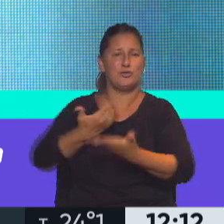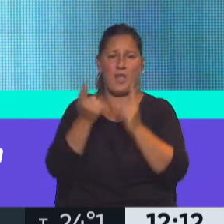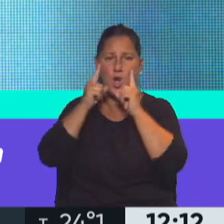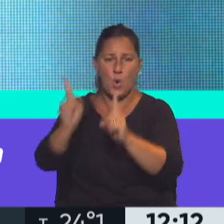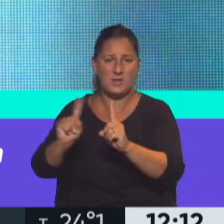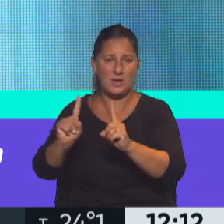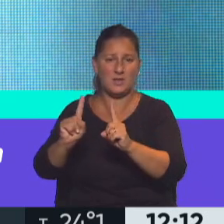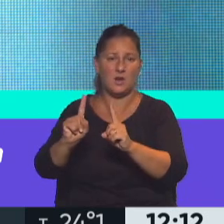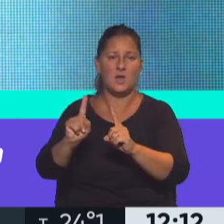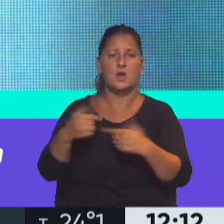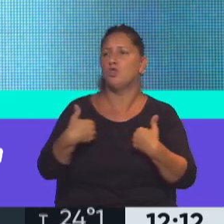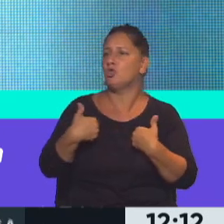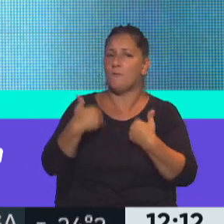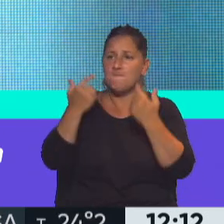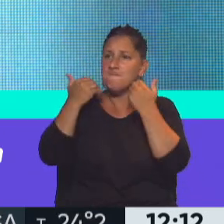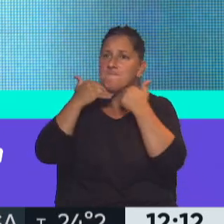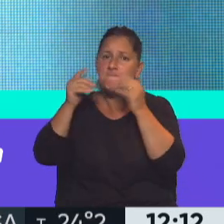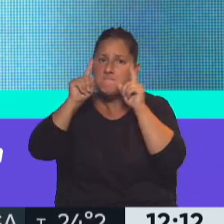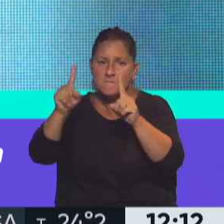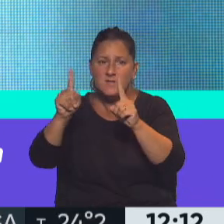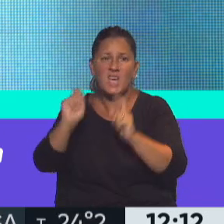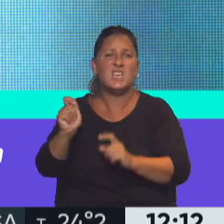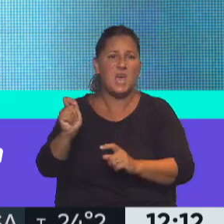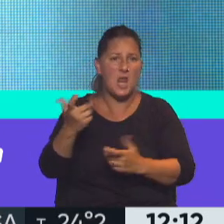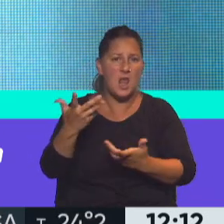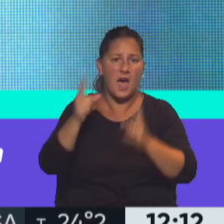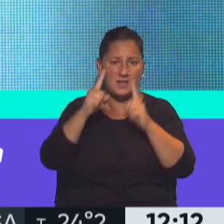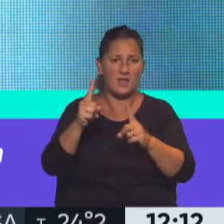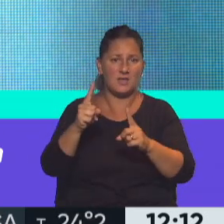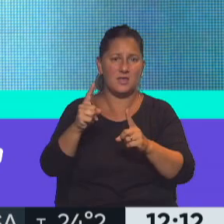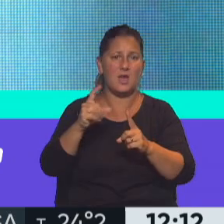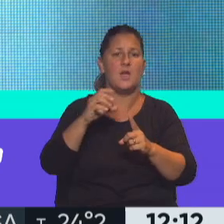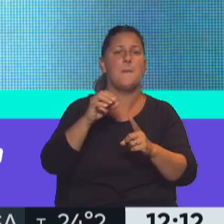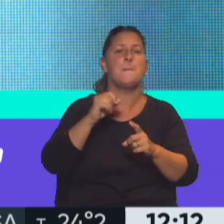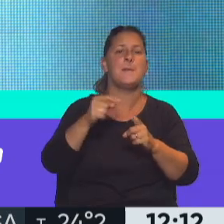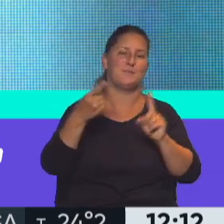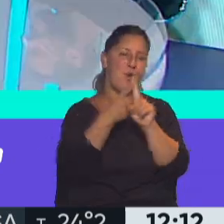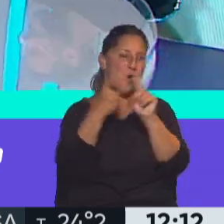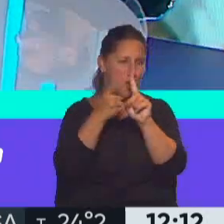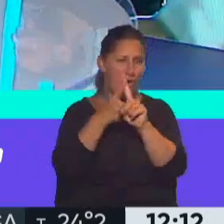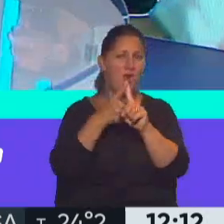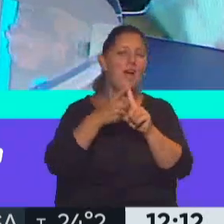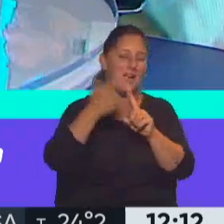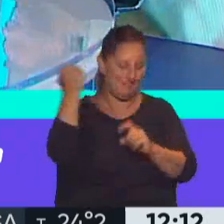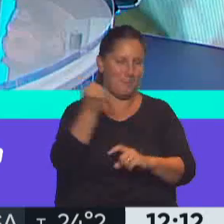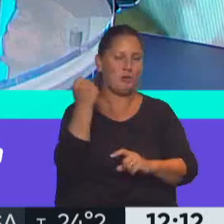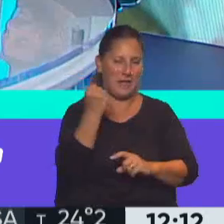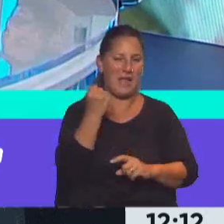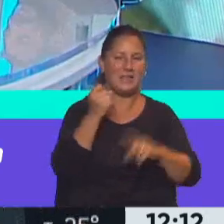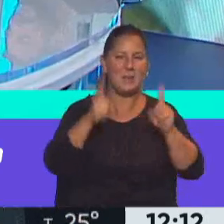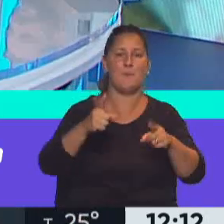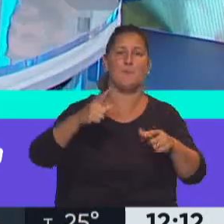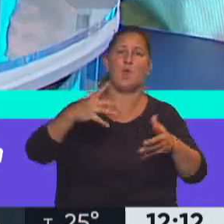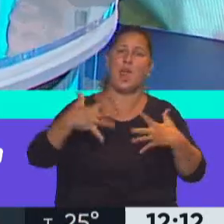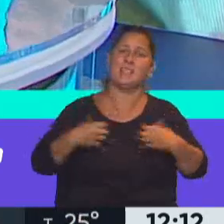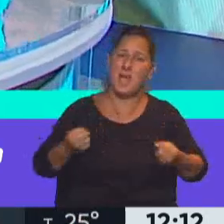Porque si yo digo no sé atenderlos, ¿quién termina atendiendo? ¿Solo operadores? Los operadores son muy importantes, pero también la salud pública,